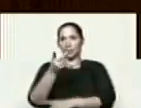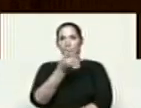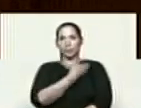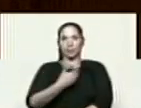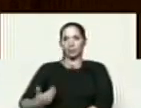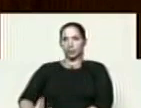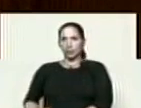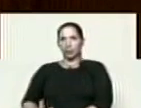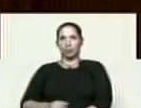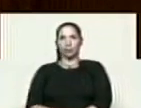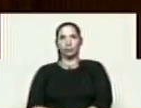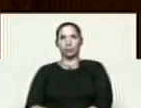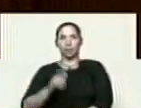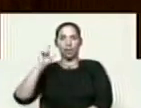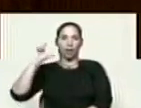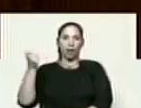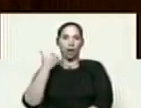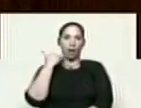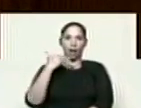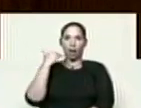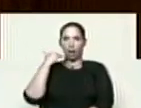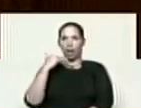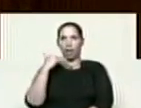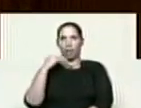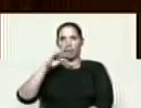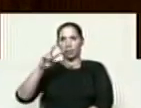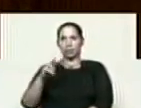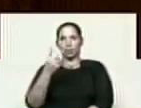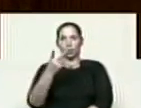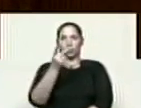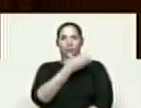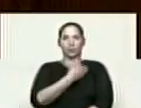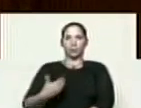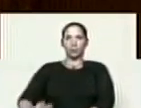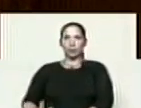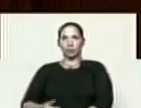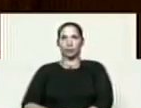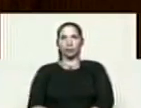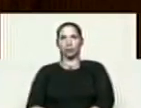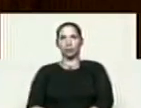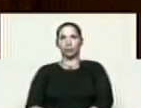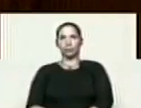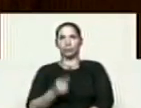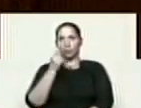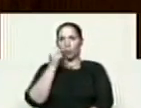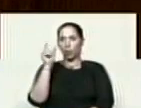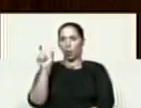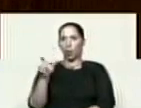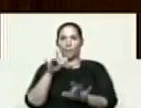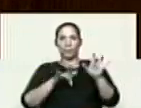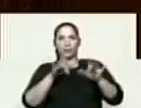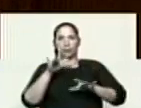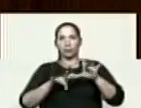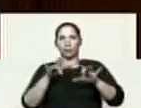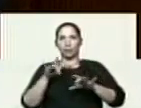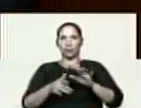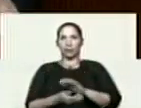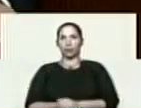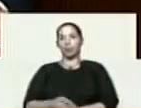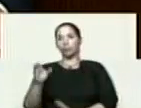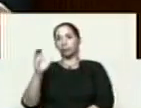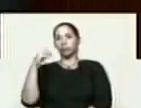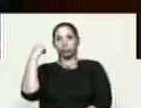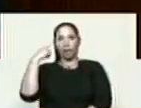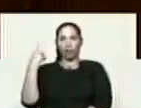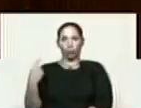vicepresidenta. Gladys del Valle Requena, segunda vicepresidenta. Fidel Ernesto Vázquez, secretario. Carolis Helera Pérez,